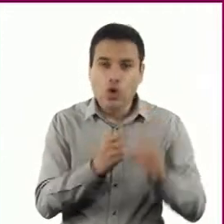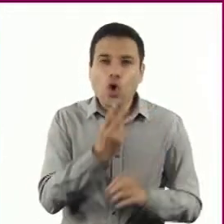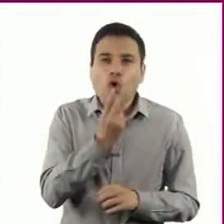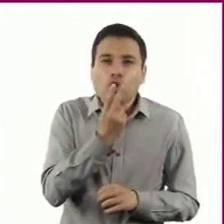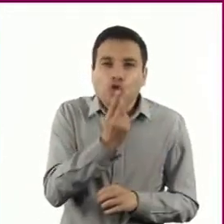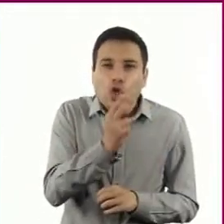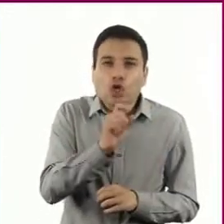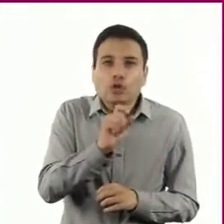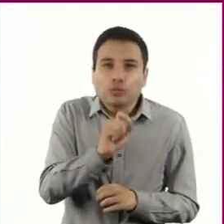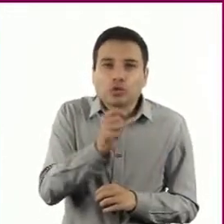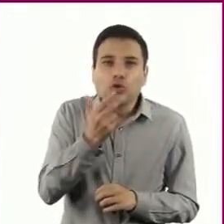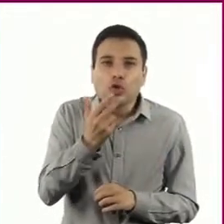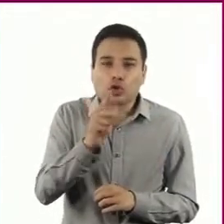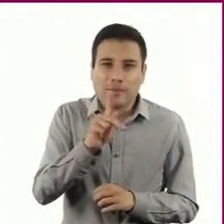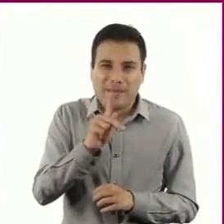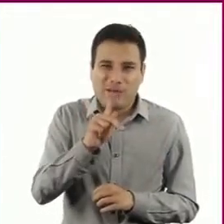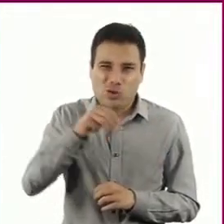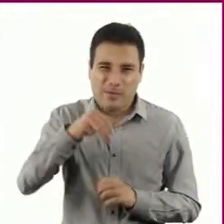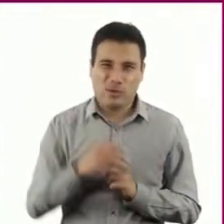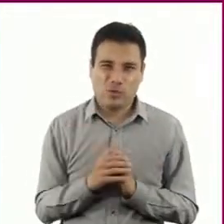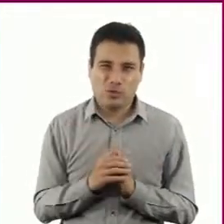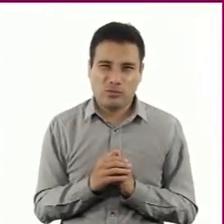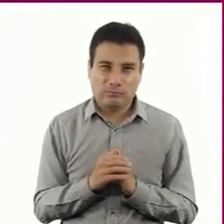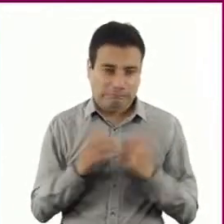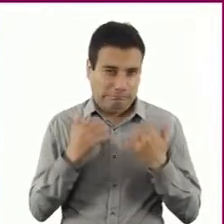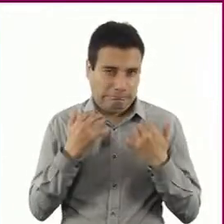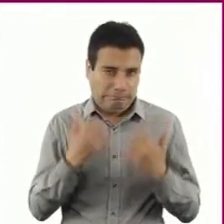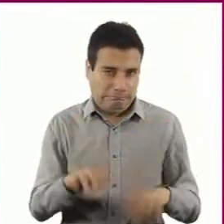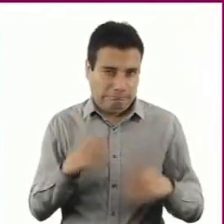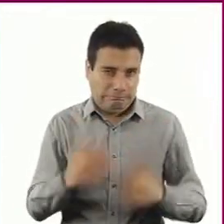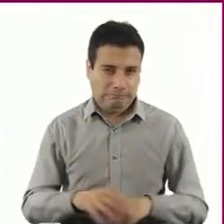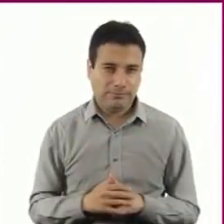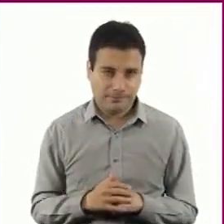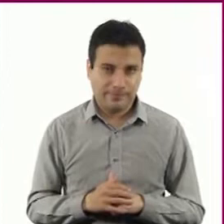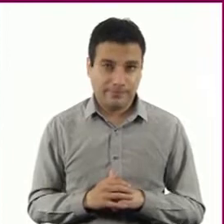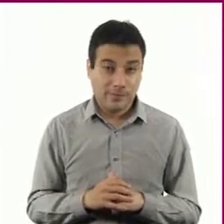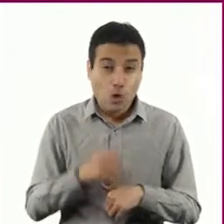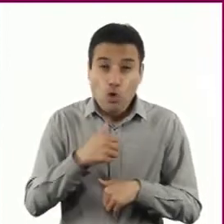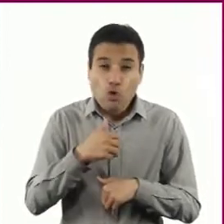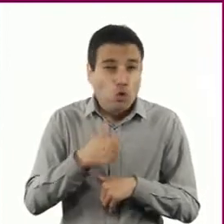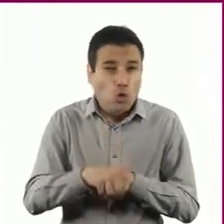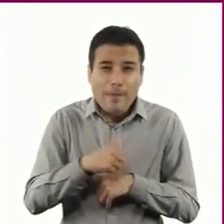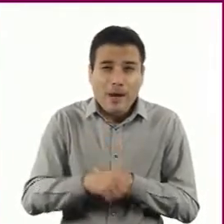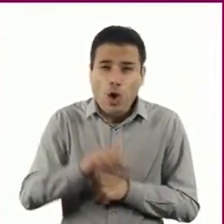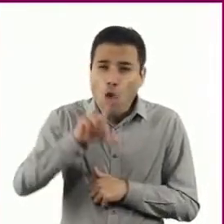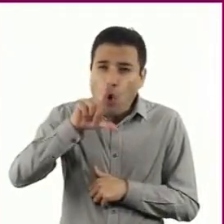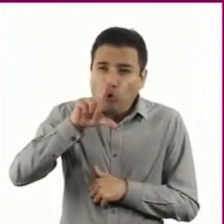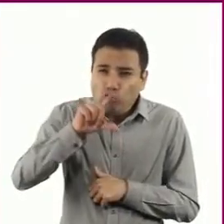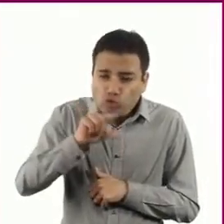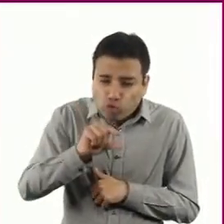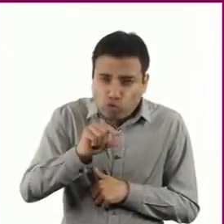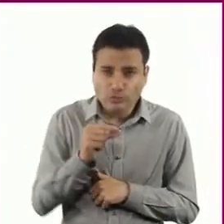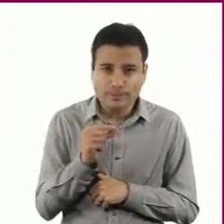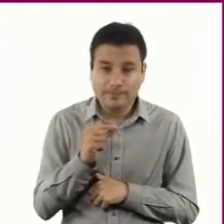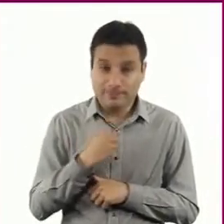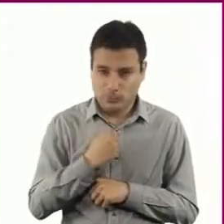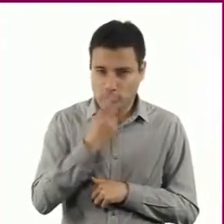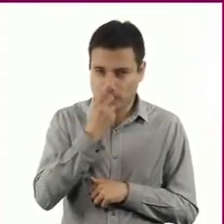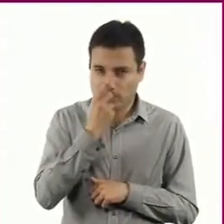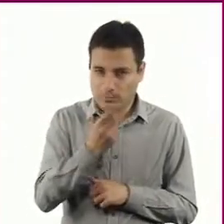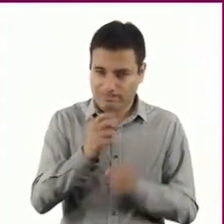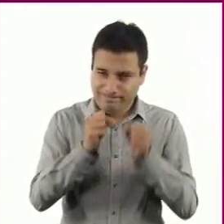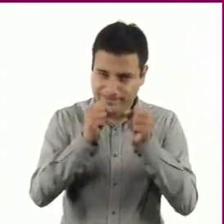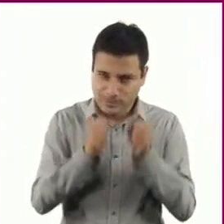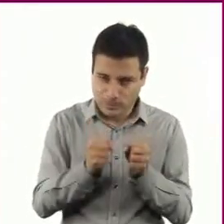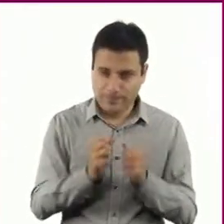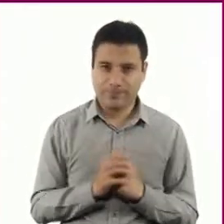es decir, 28 centillonésimos de metros. ¿Ambos son números muy pequeños? Lo que sí les puedo decir con